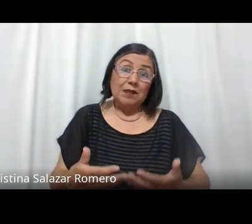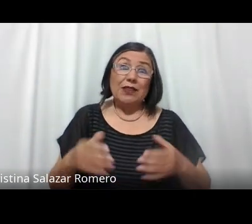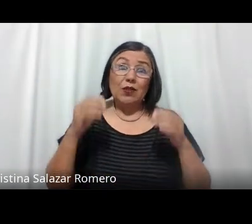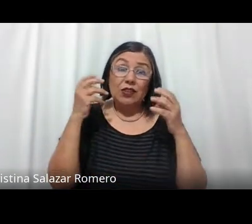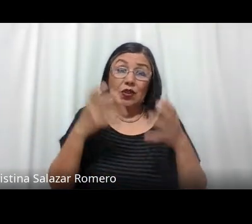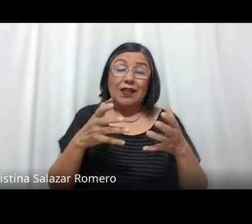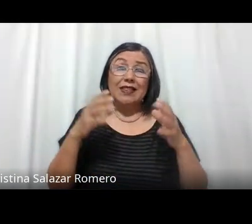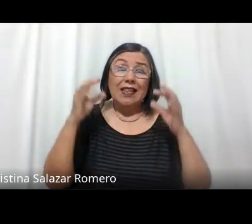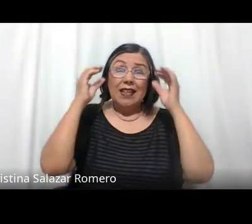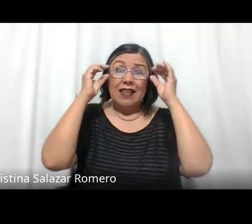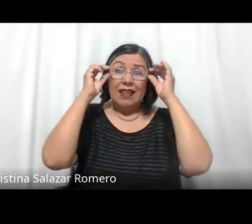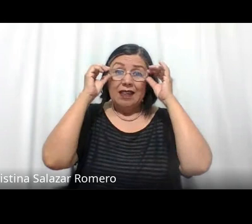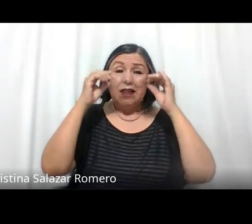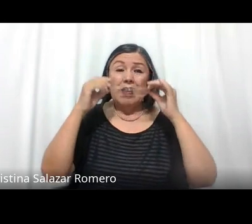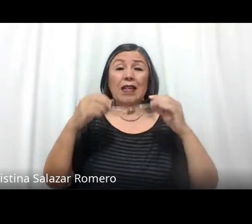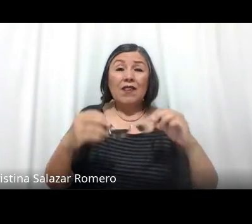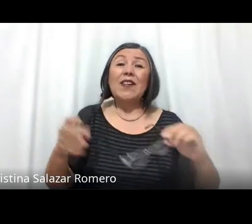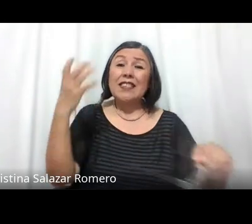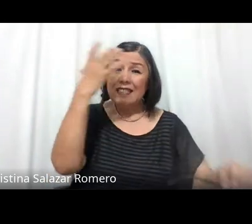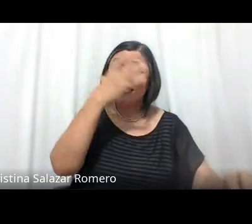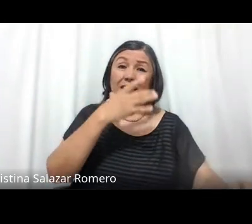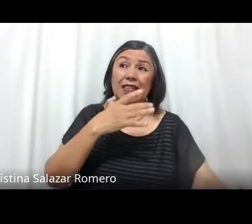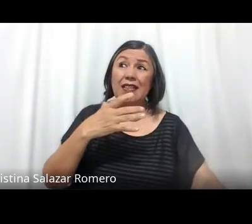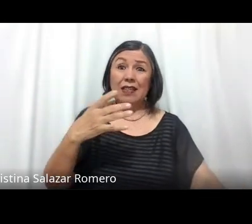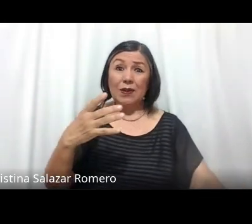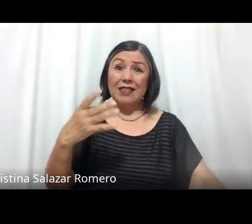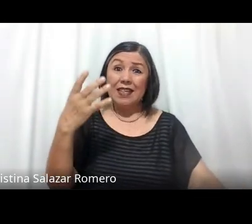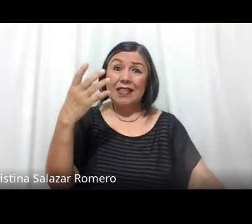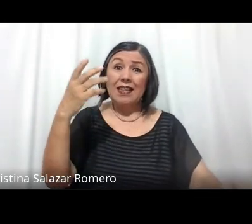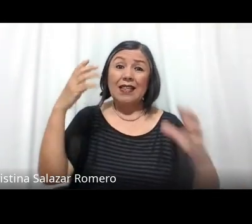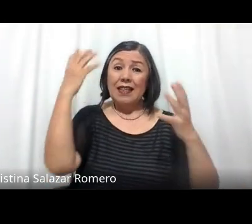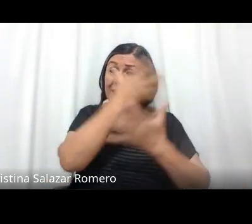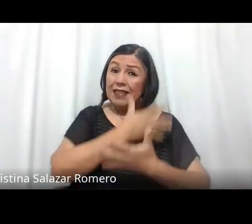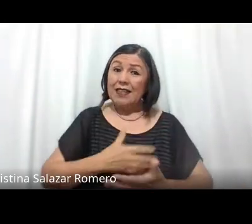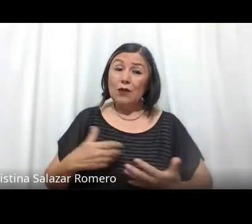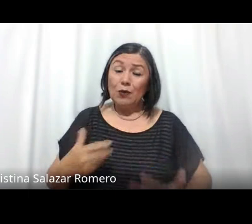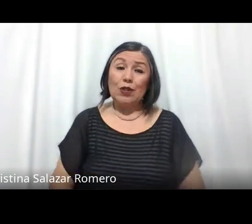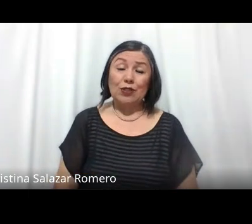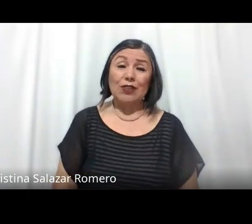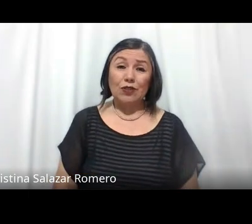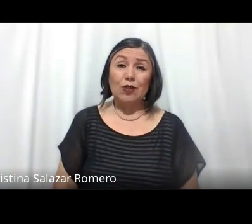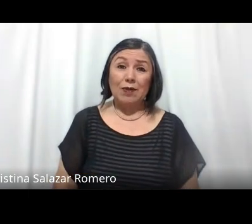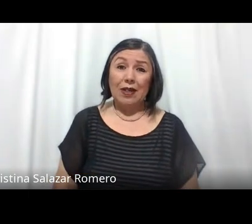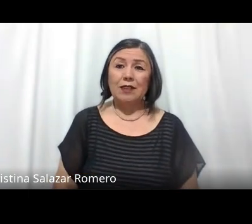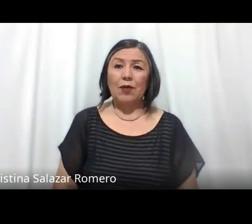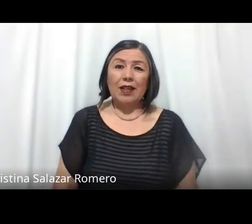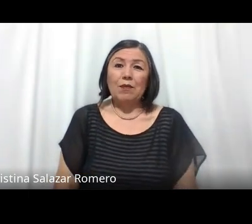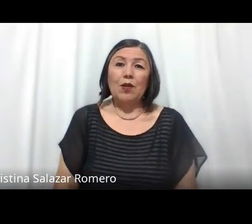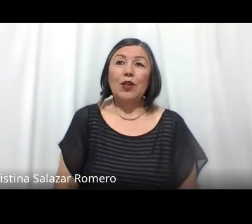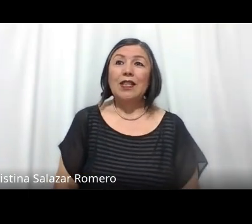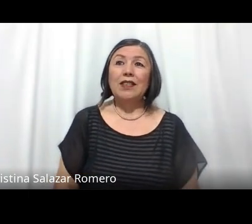En las personas sordas, el énfasis de una seña está en el uso de nuestros rasgos no manuales.